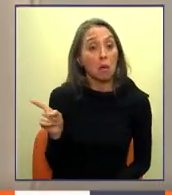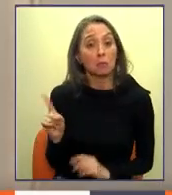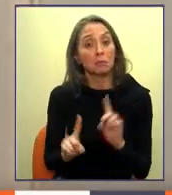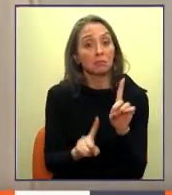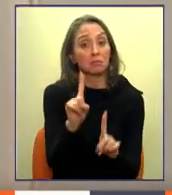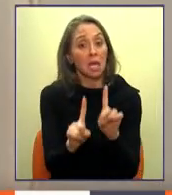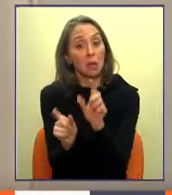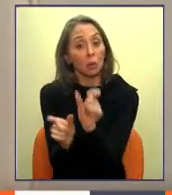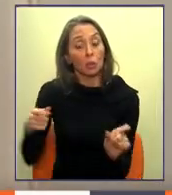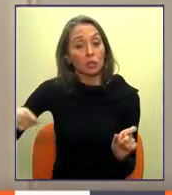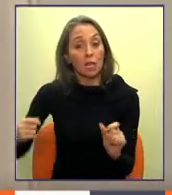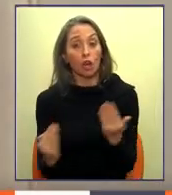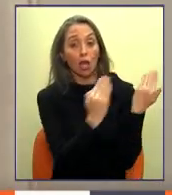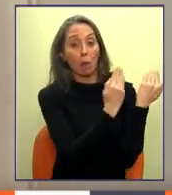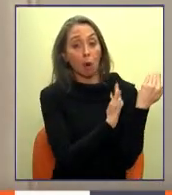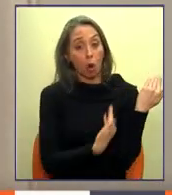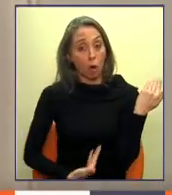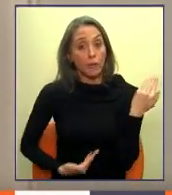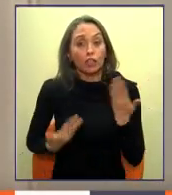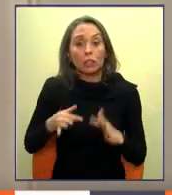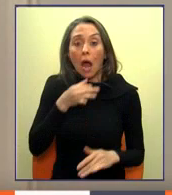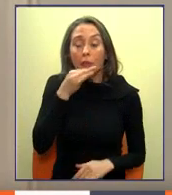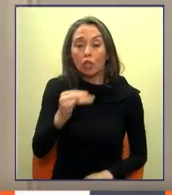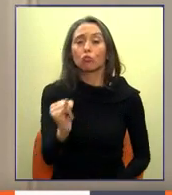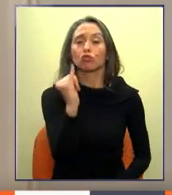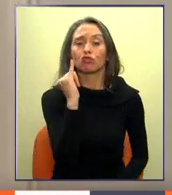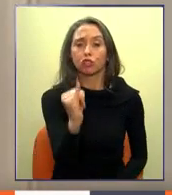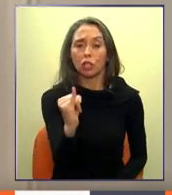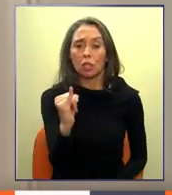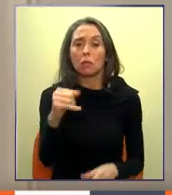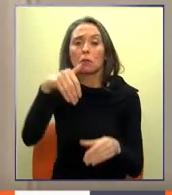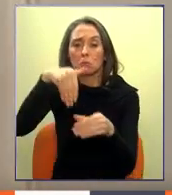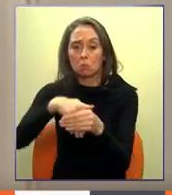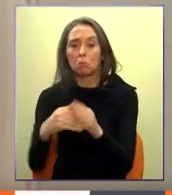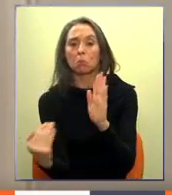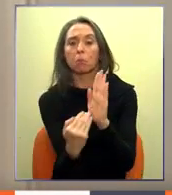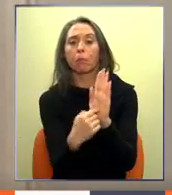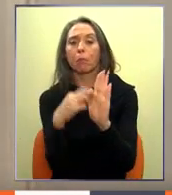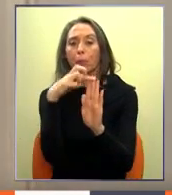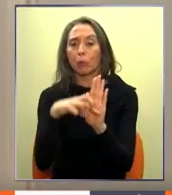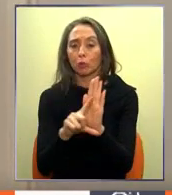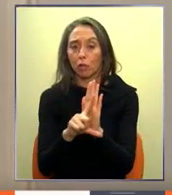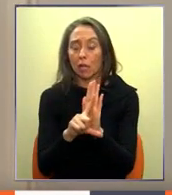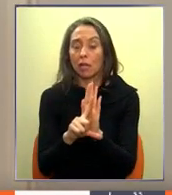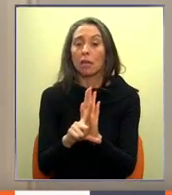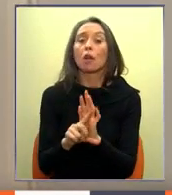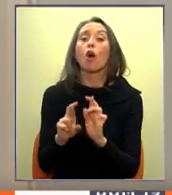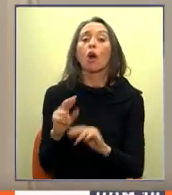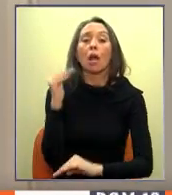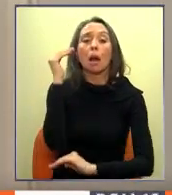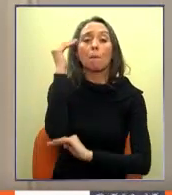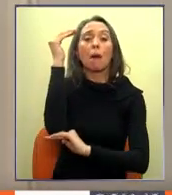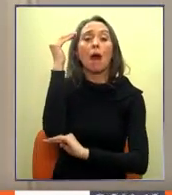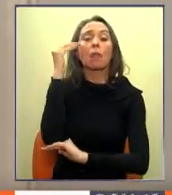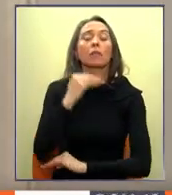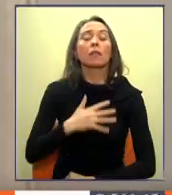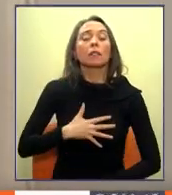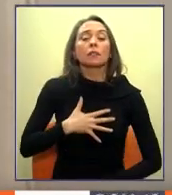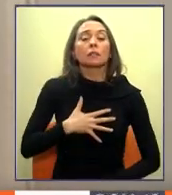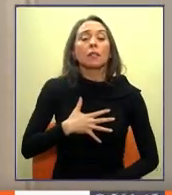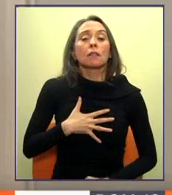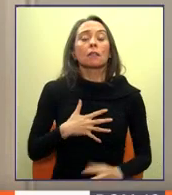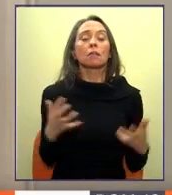algunos senador del oficialismo que han señalado que van a apoyar esta iniciativa y esperamos que finalmente prime un sentido de responsabilidad